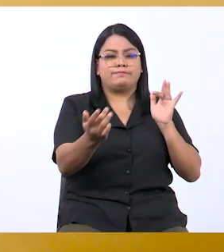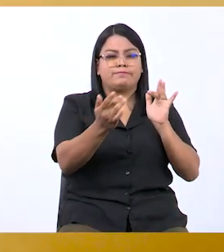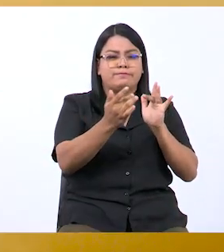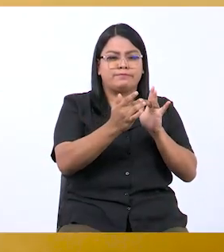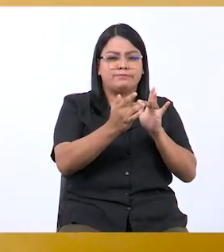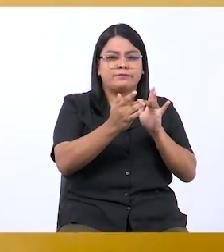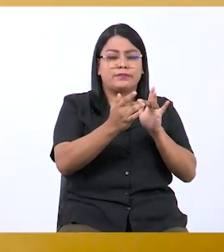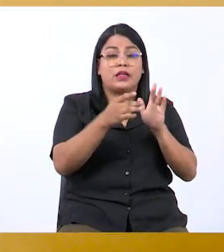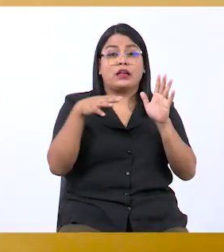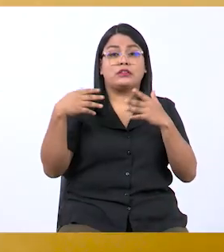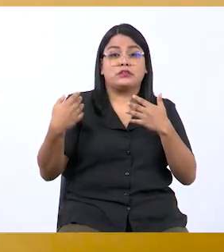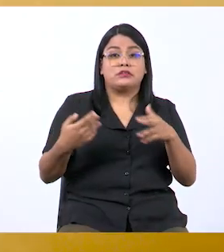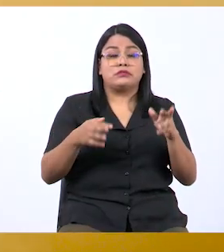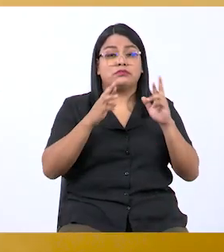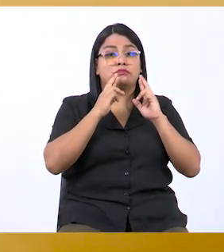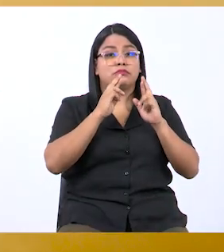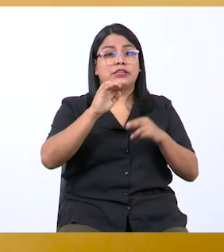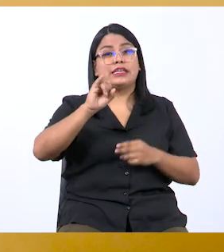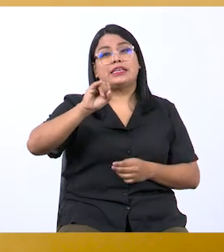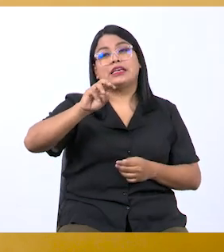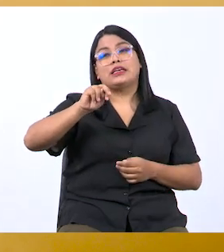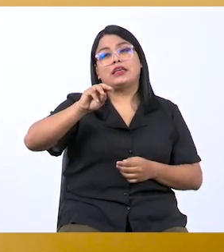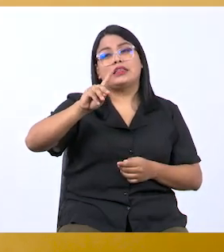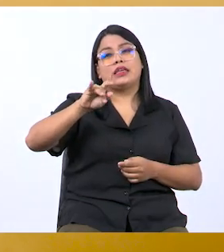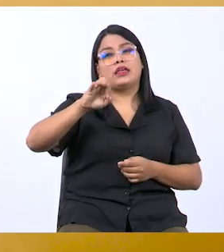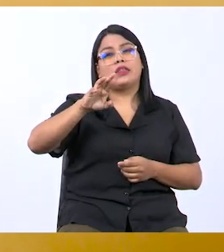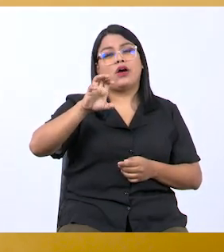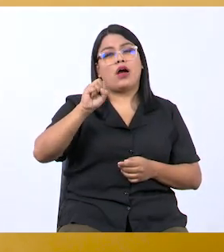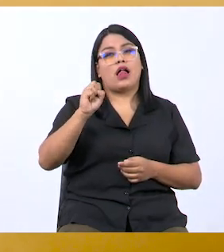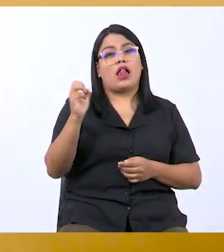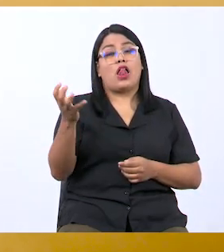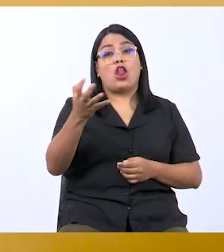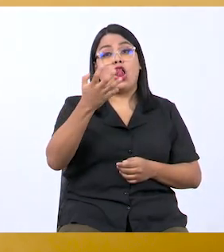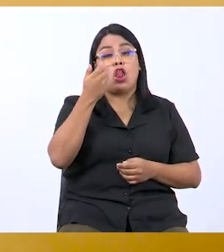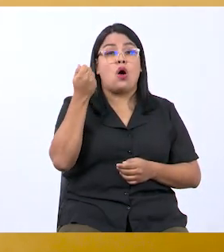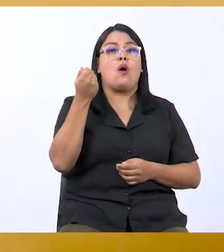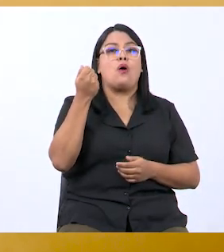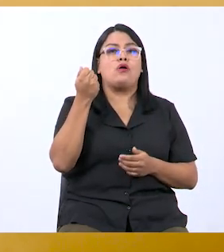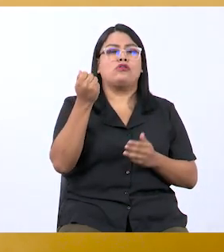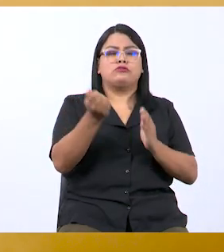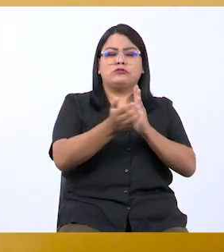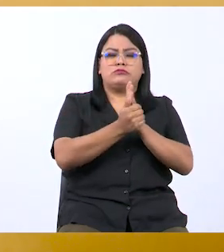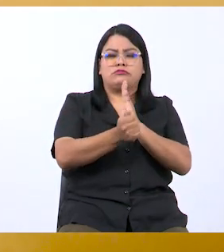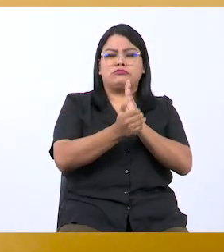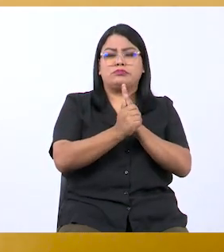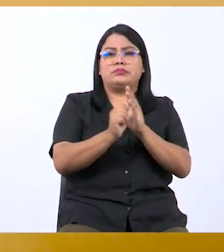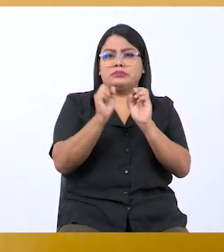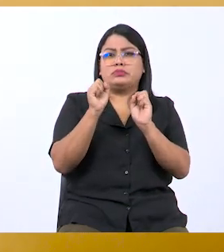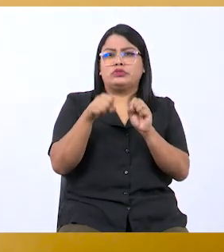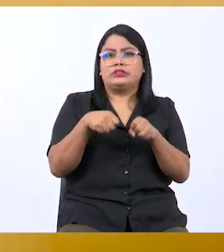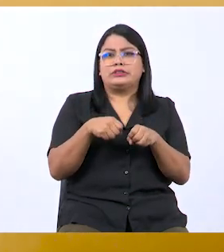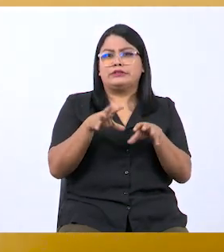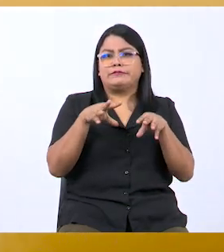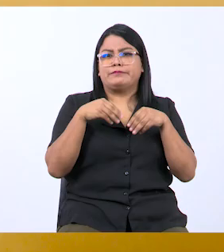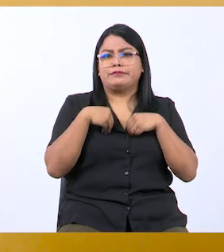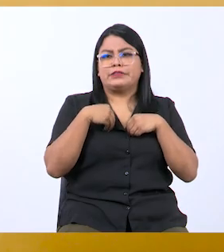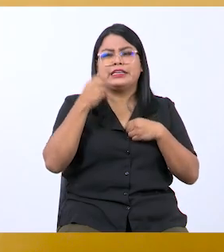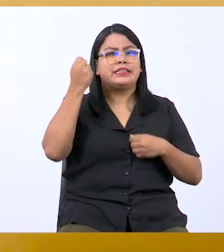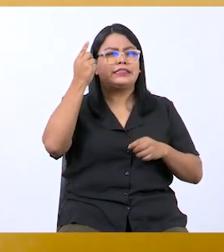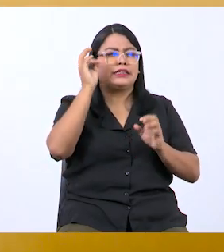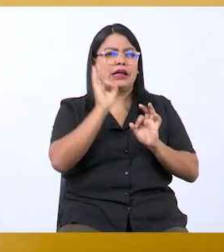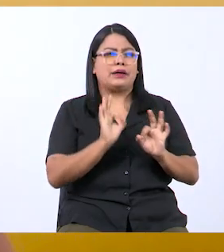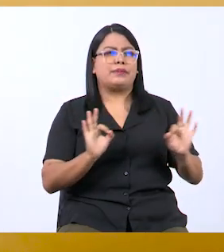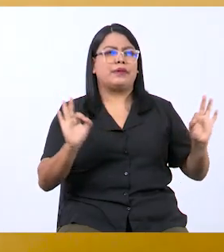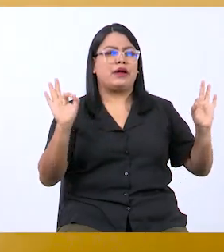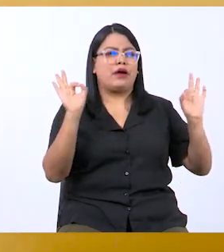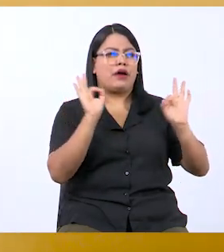unas actividades que responden a unos indicadores de logro para alcanzar una competencia en los estudiantes. Para comprender